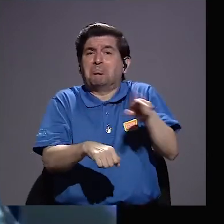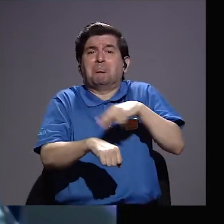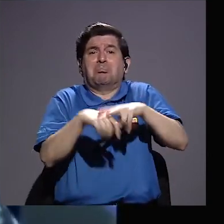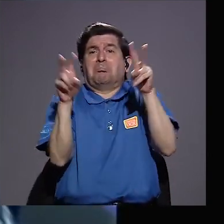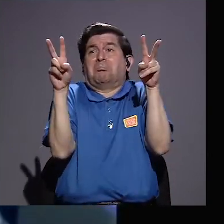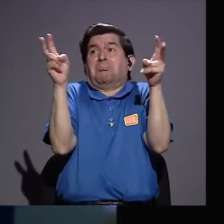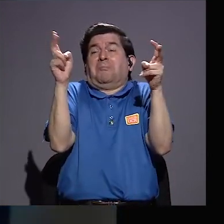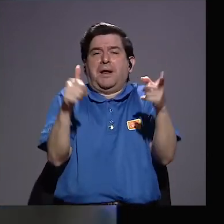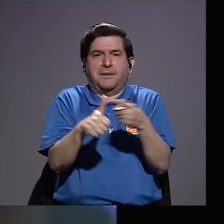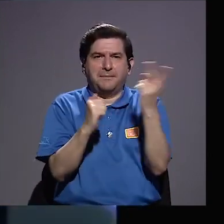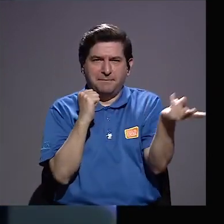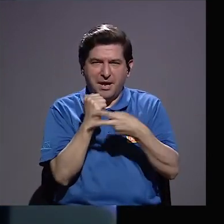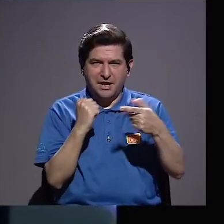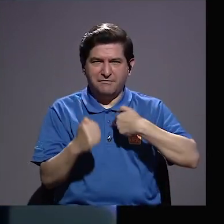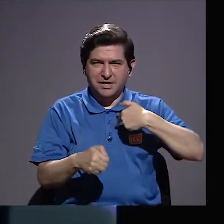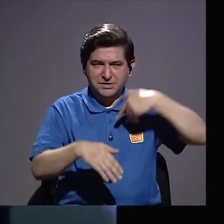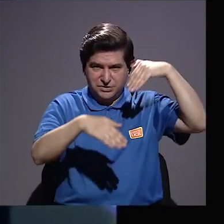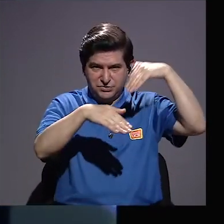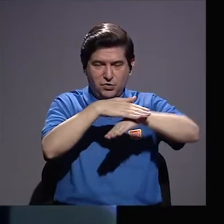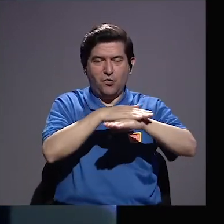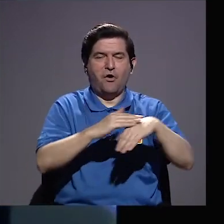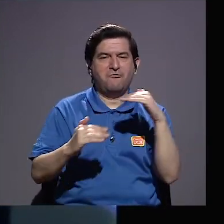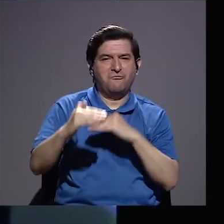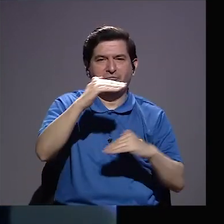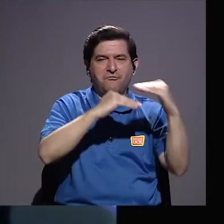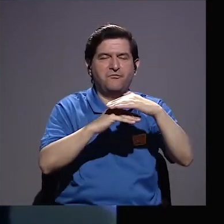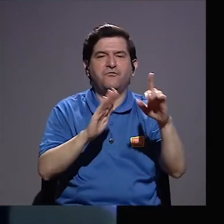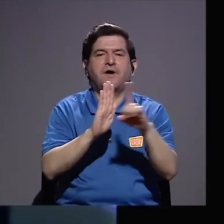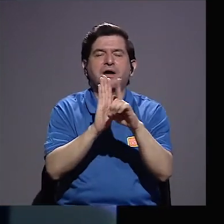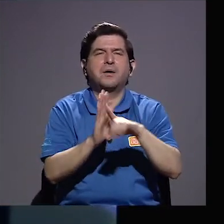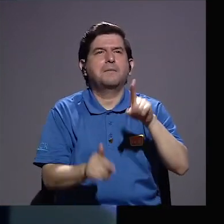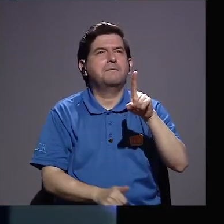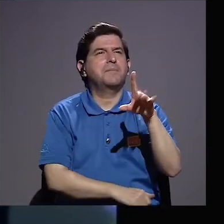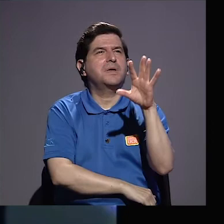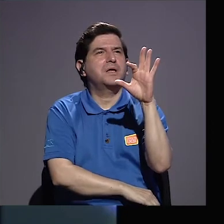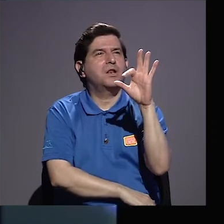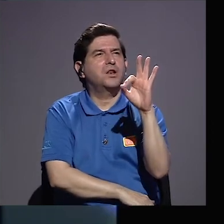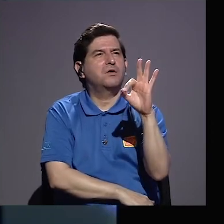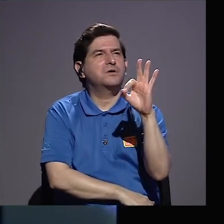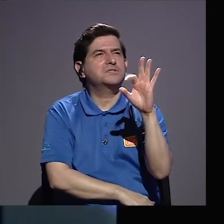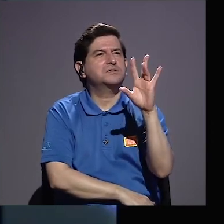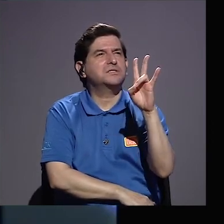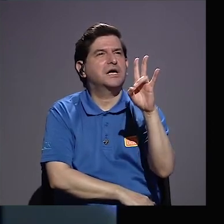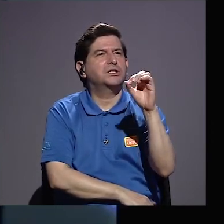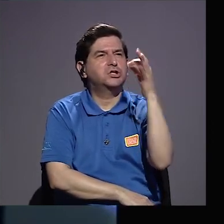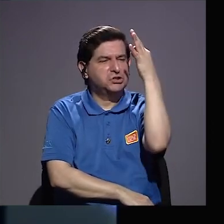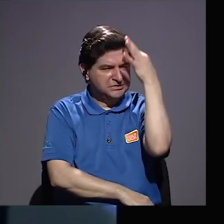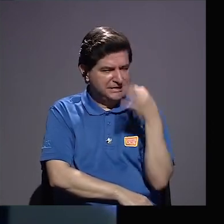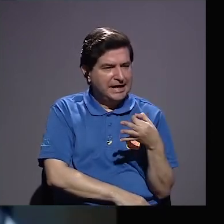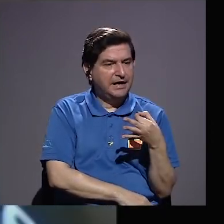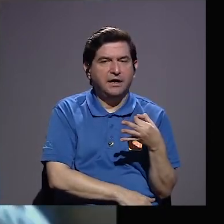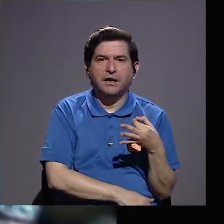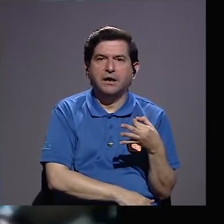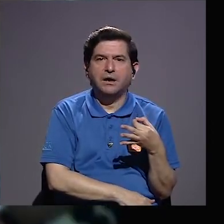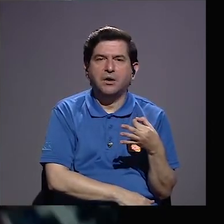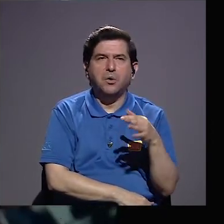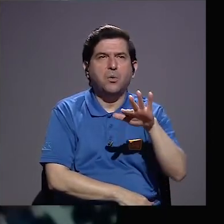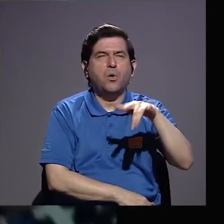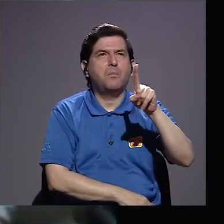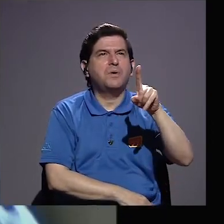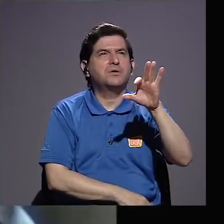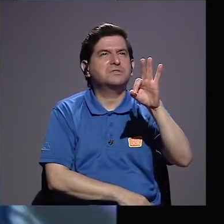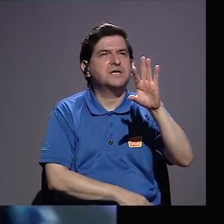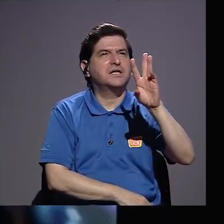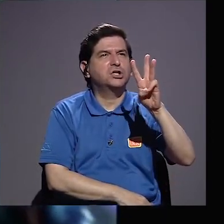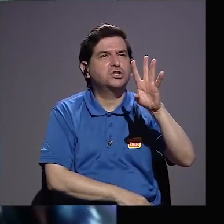era normal. La primera vez que yo entré a la Facultad de Derecho, en 1970 creo que fue,